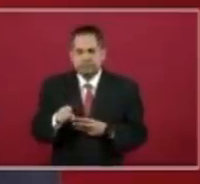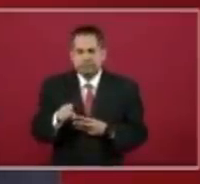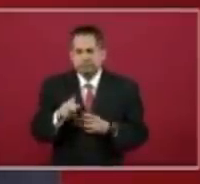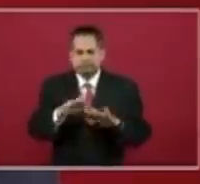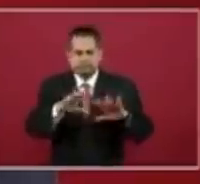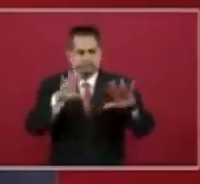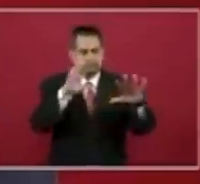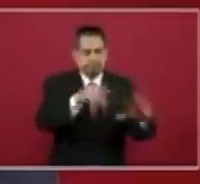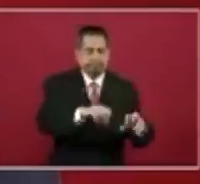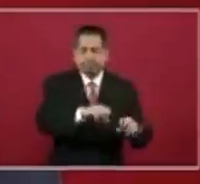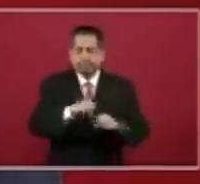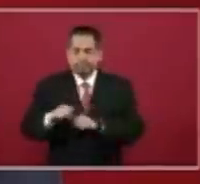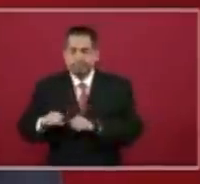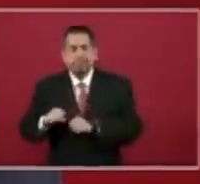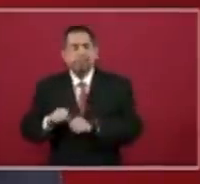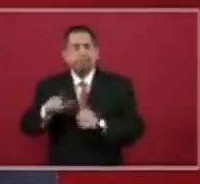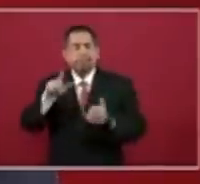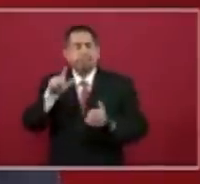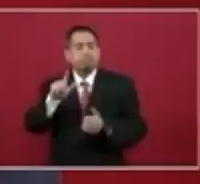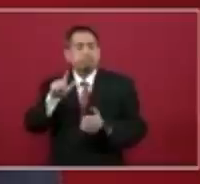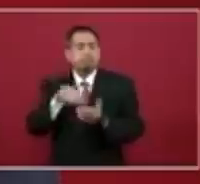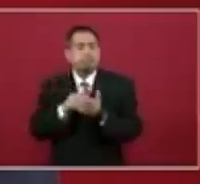asegurado